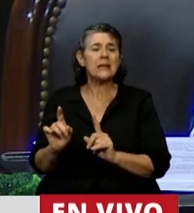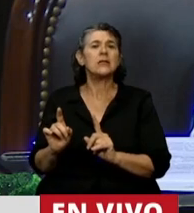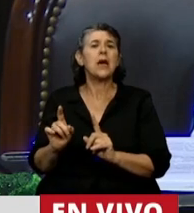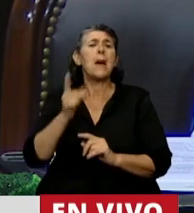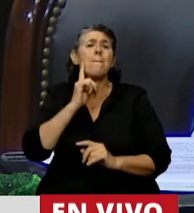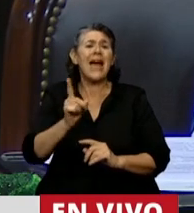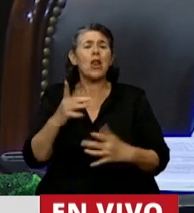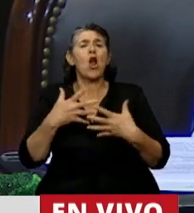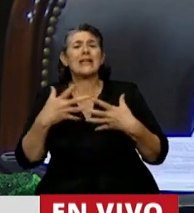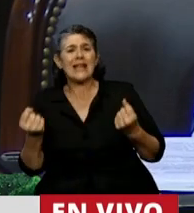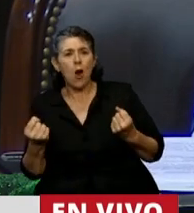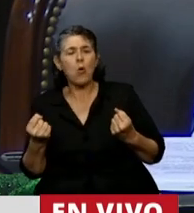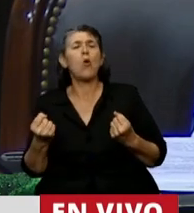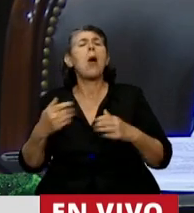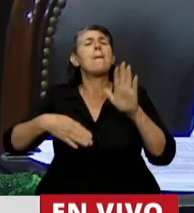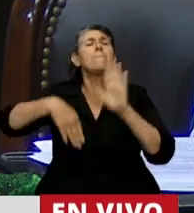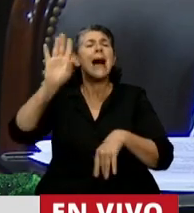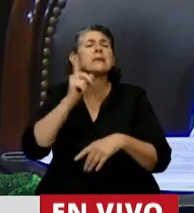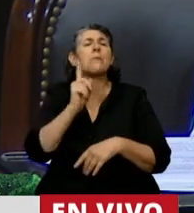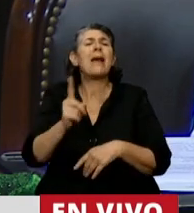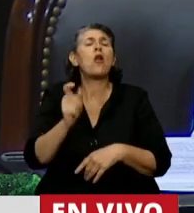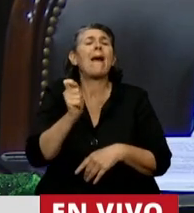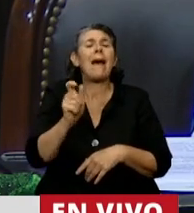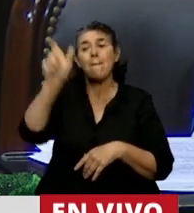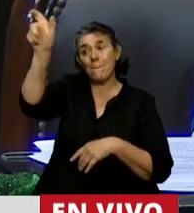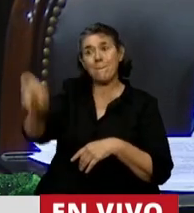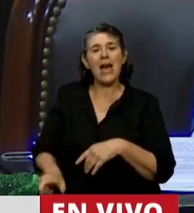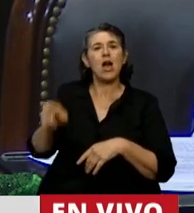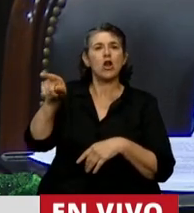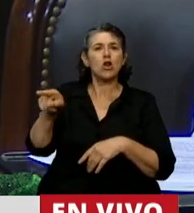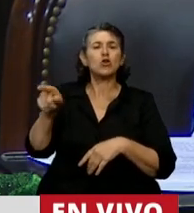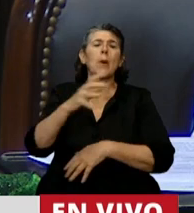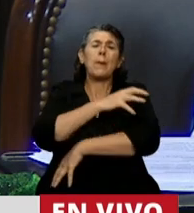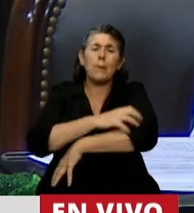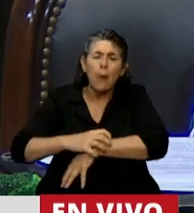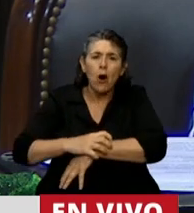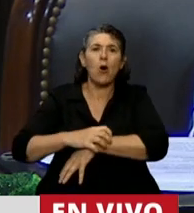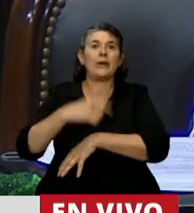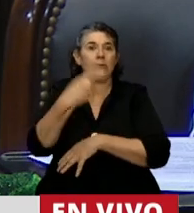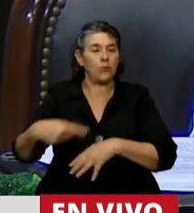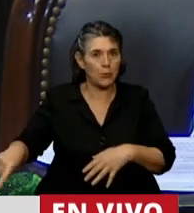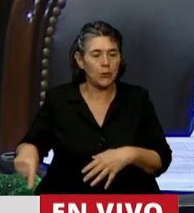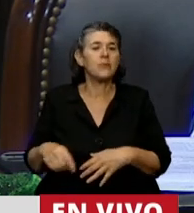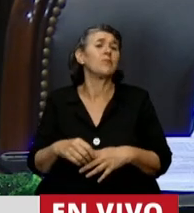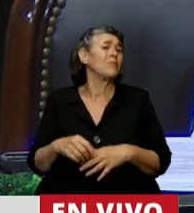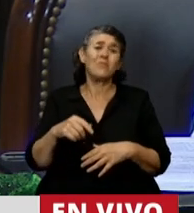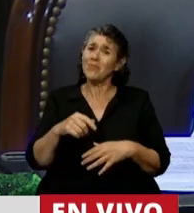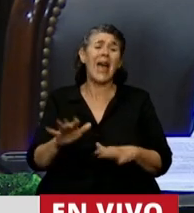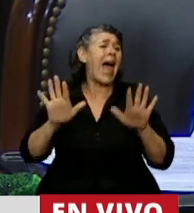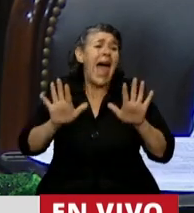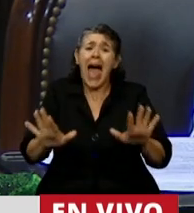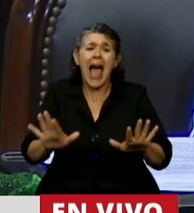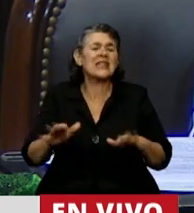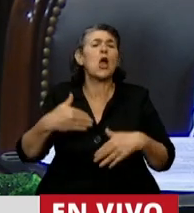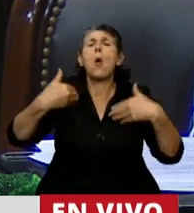mujeres, sobre todo las que no cuentan con los recursos para acceder a un aborto seguro. Esta es una realidad, que se porte el pañuelo que se